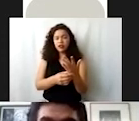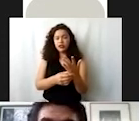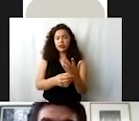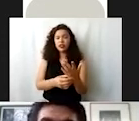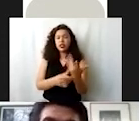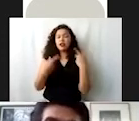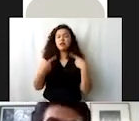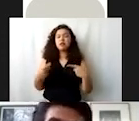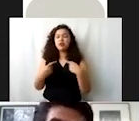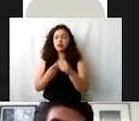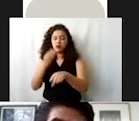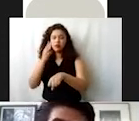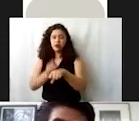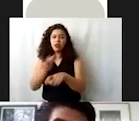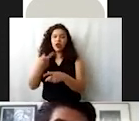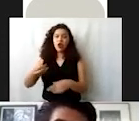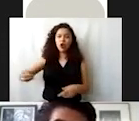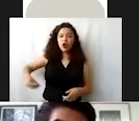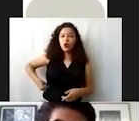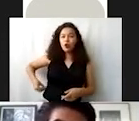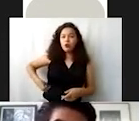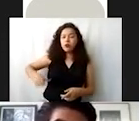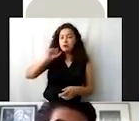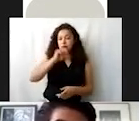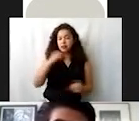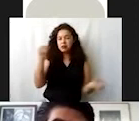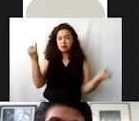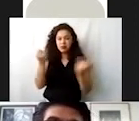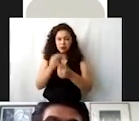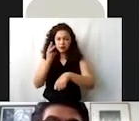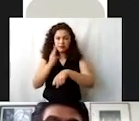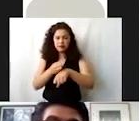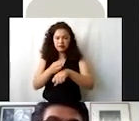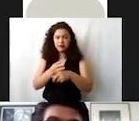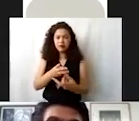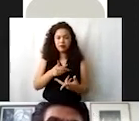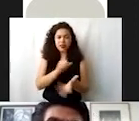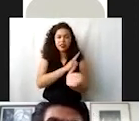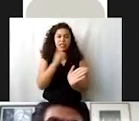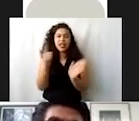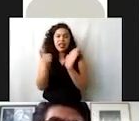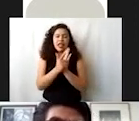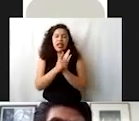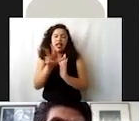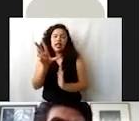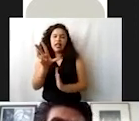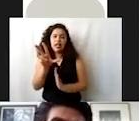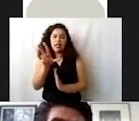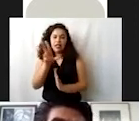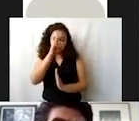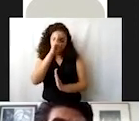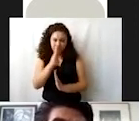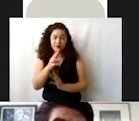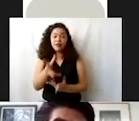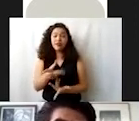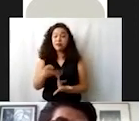sancionar o culpar por el mismo delito. Entonces, pues esto es una cuestión de ilegalidad. Sin en cambio, pues la autoridad,